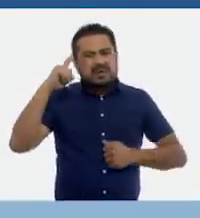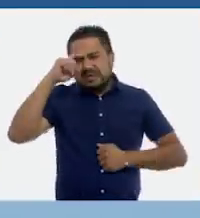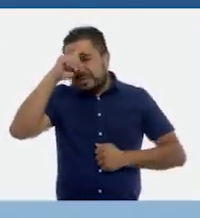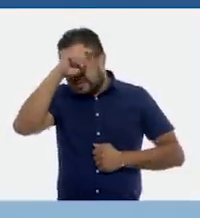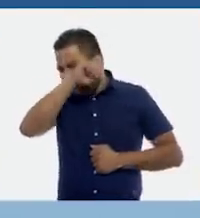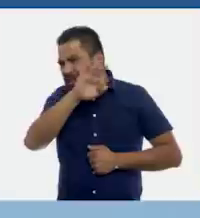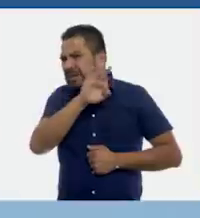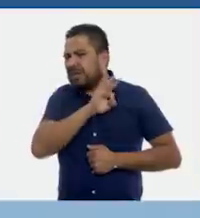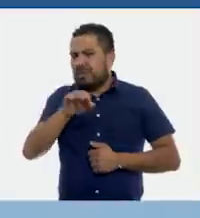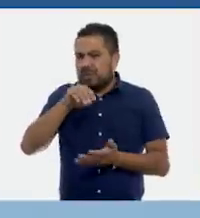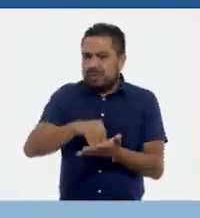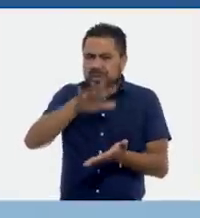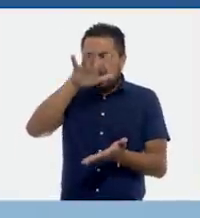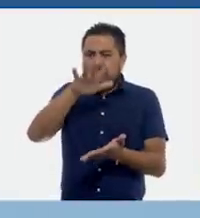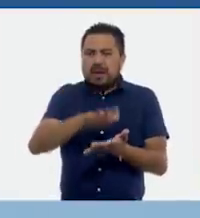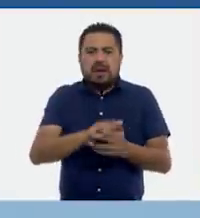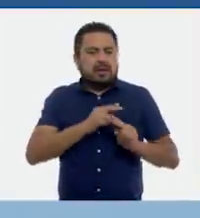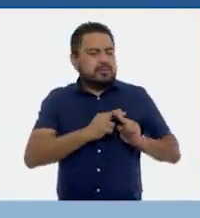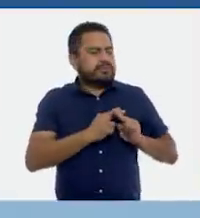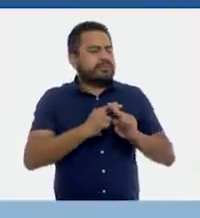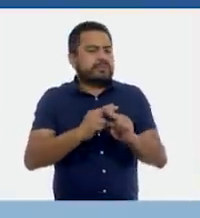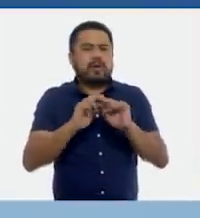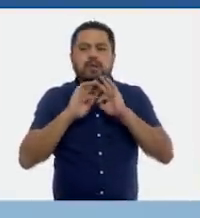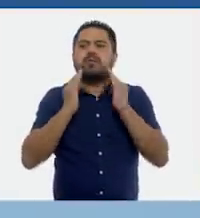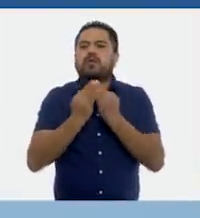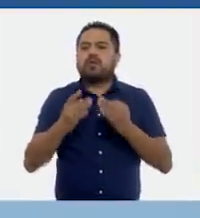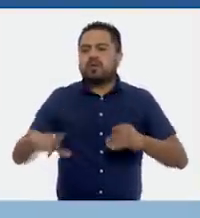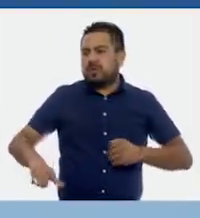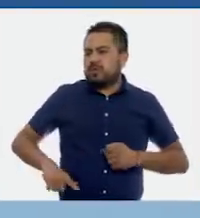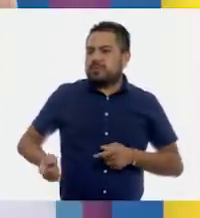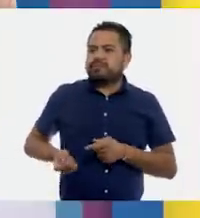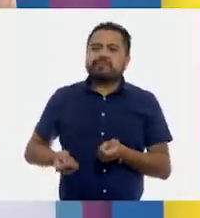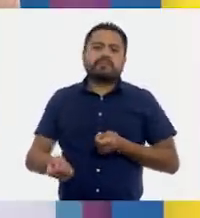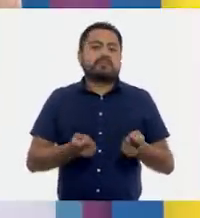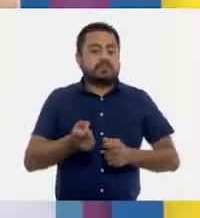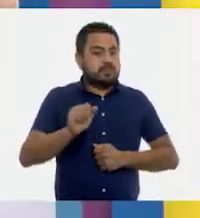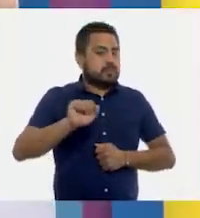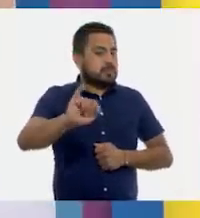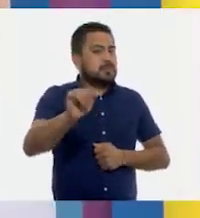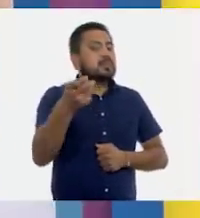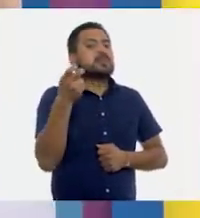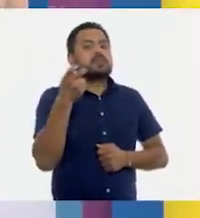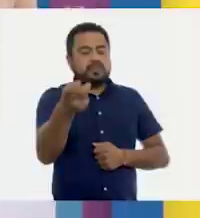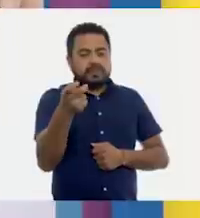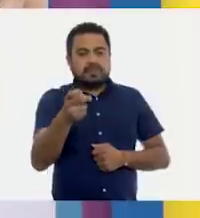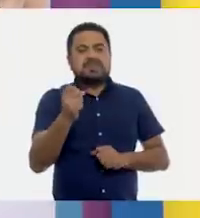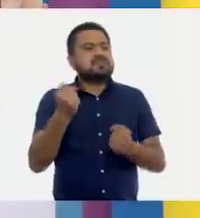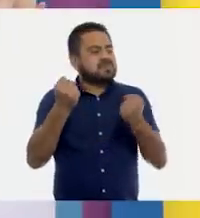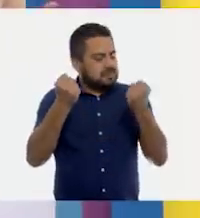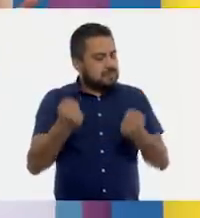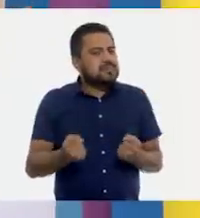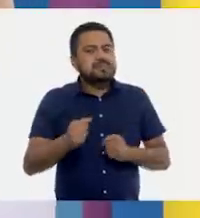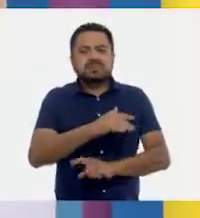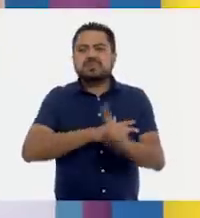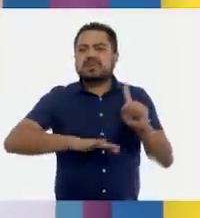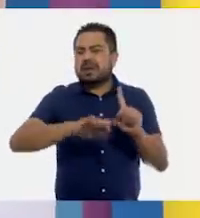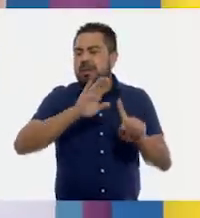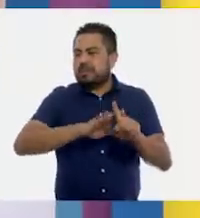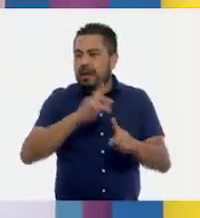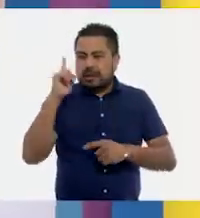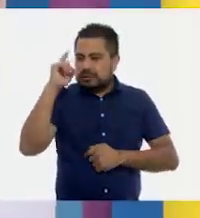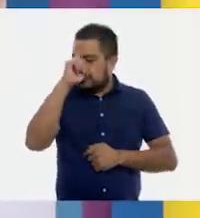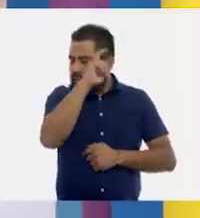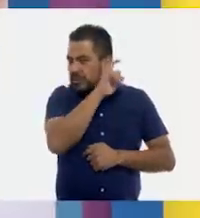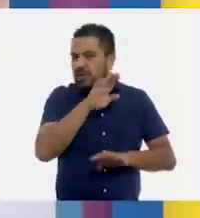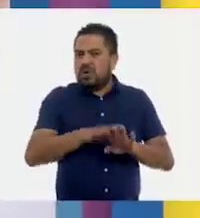dificultades para establecer y mantener una forma de gobierno. Es cierto, Ton. Seguramente el panorama era muy complicado